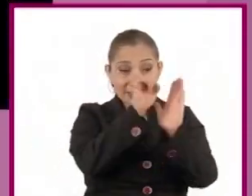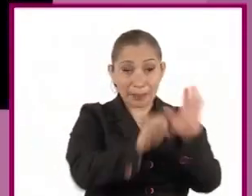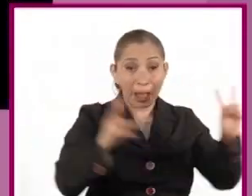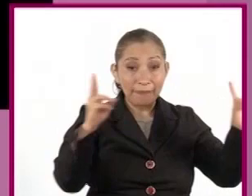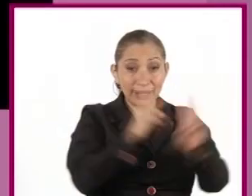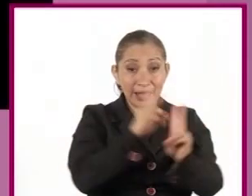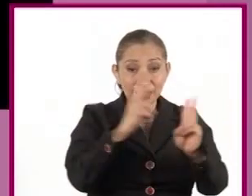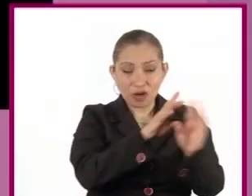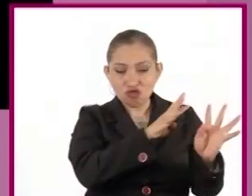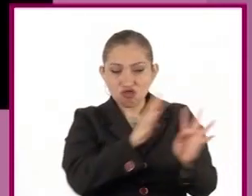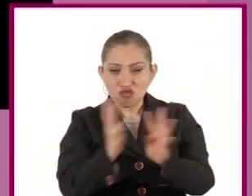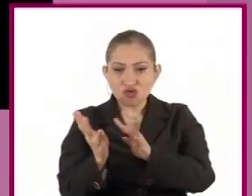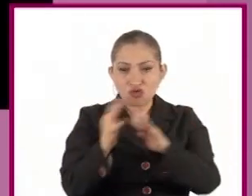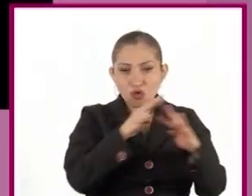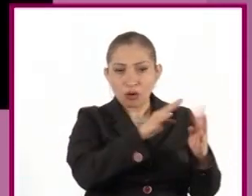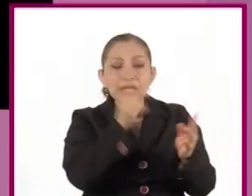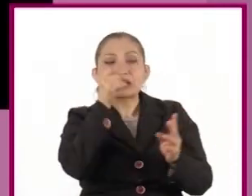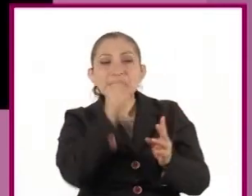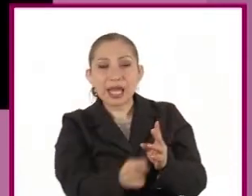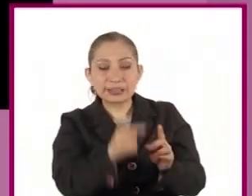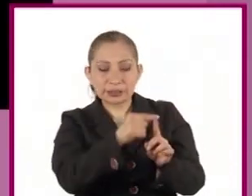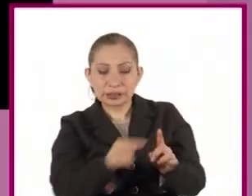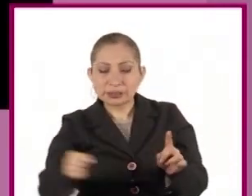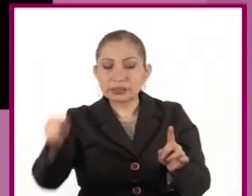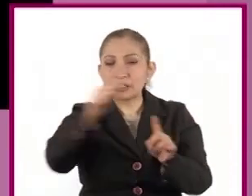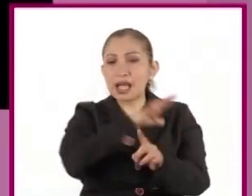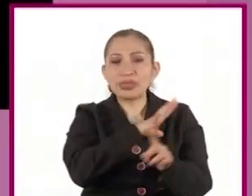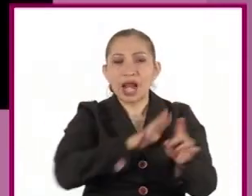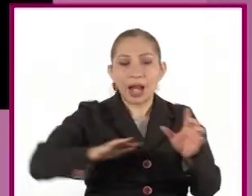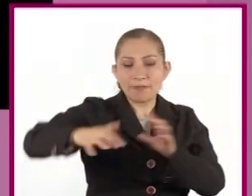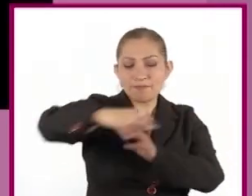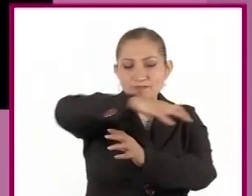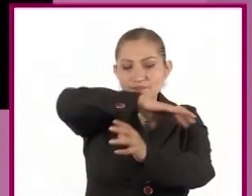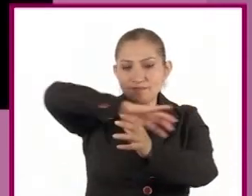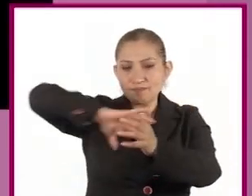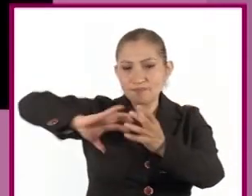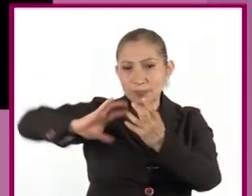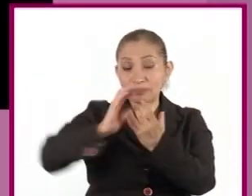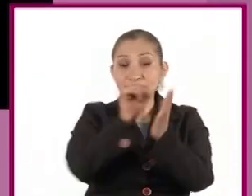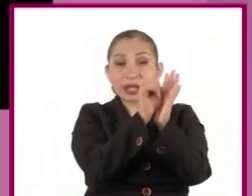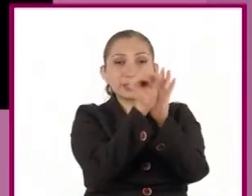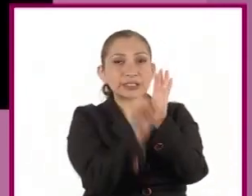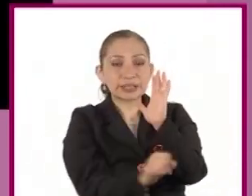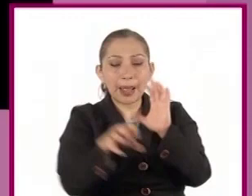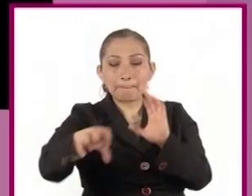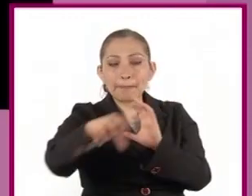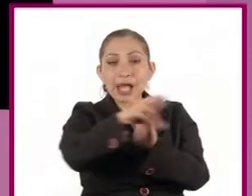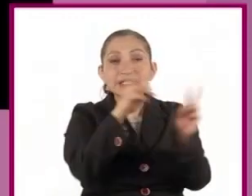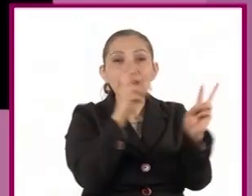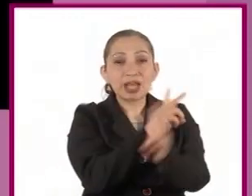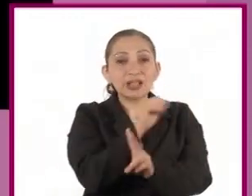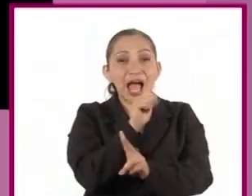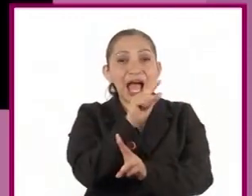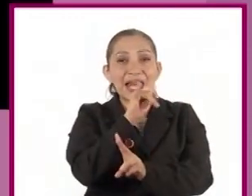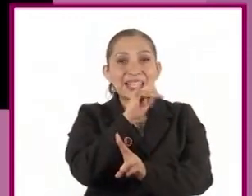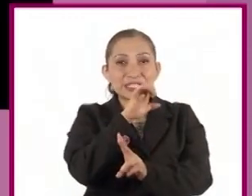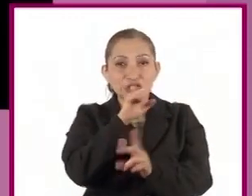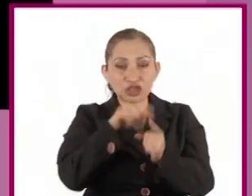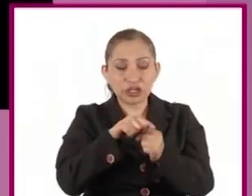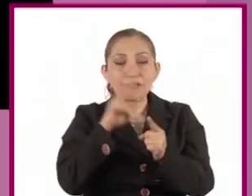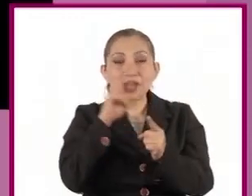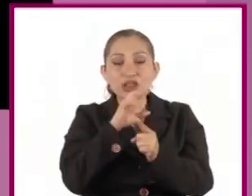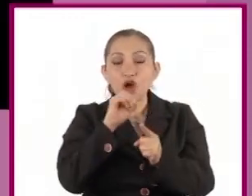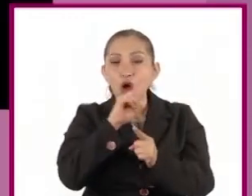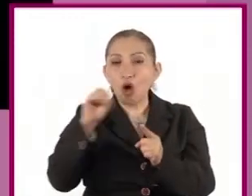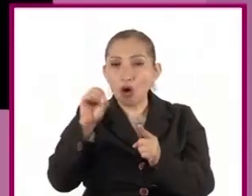vientos y corrientes de aire que constituyen la circulación general de la atmósfera. Los sistemas son los vientos alisios, los vientos